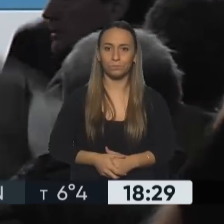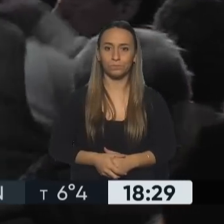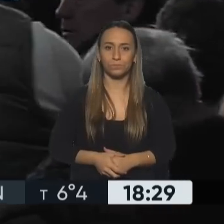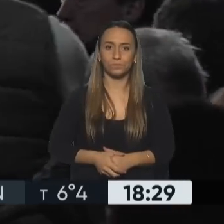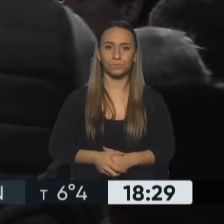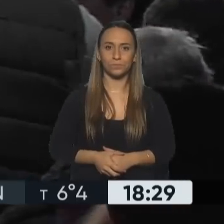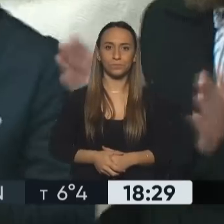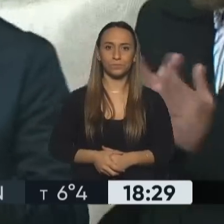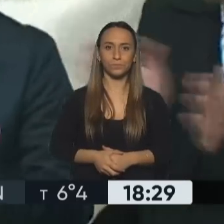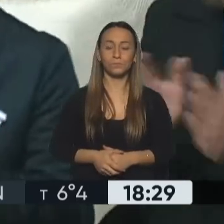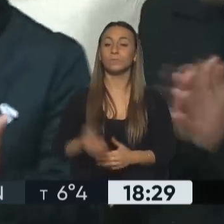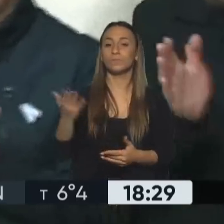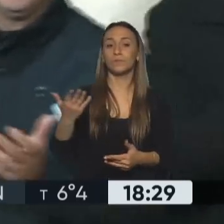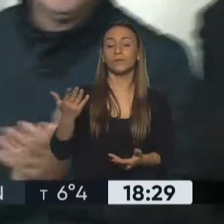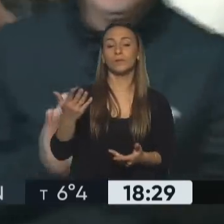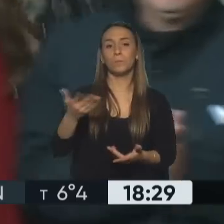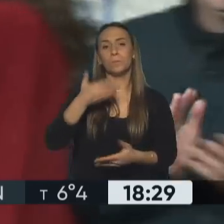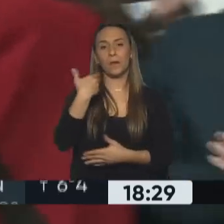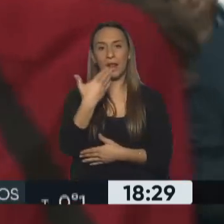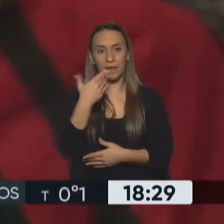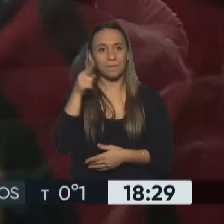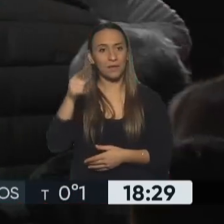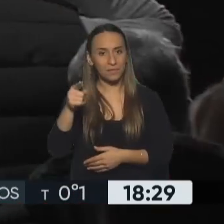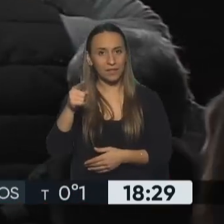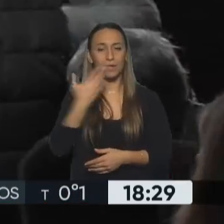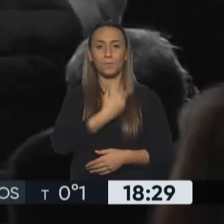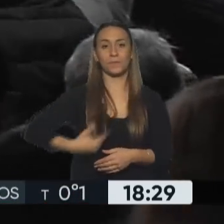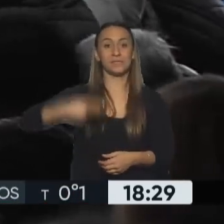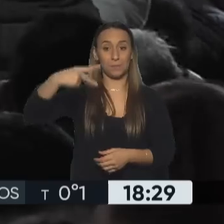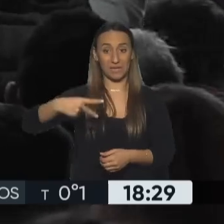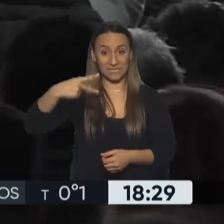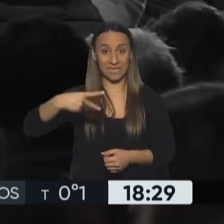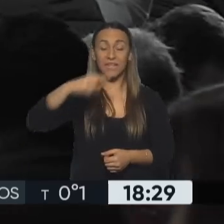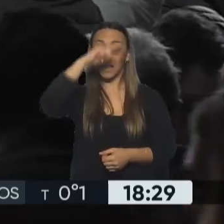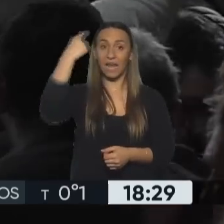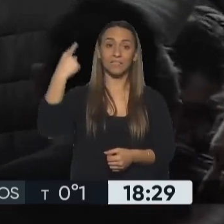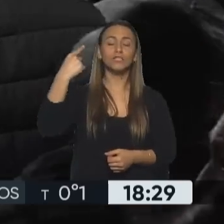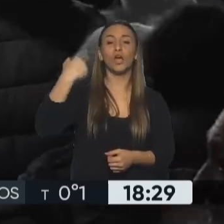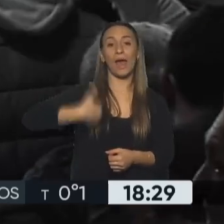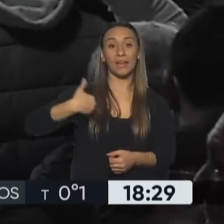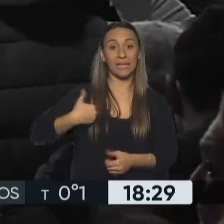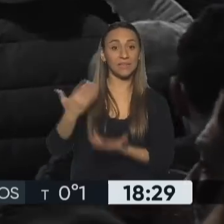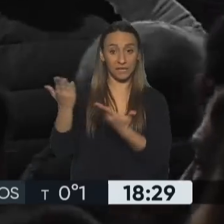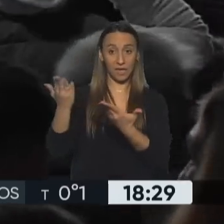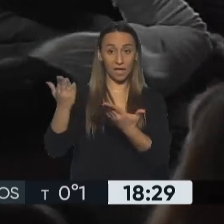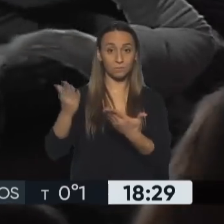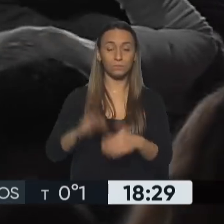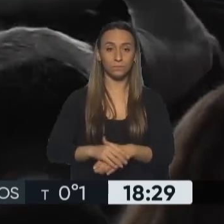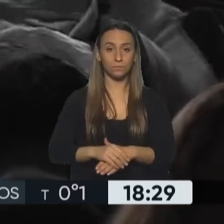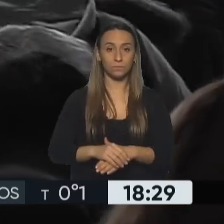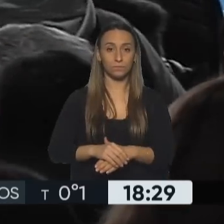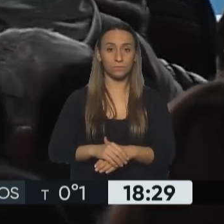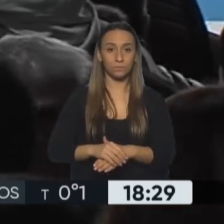Las palabras de la compañera vicepresidenta de la Nación Argentina,